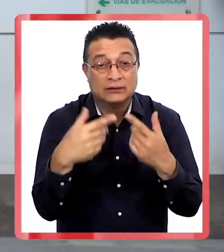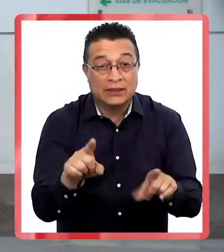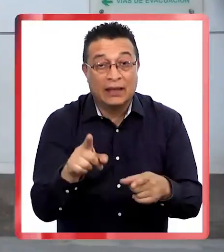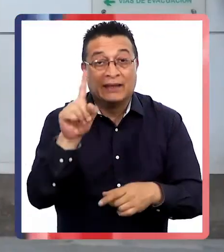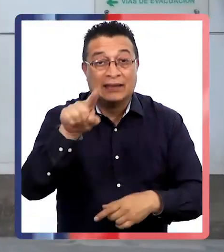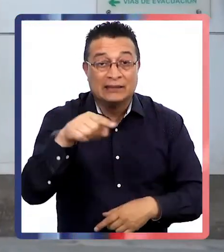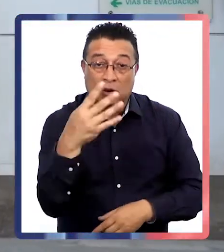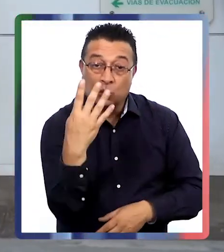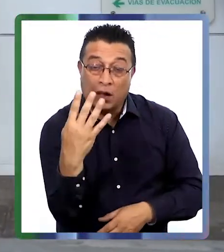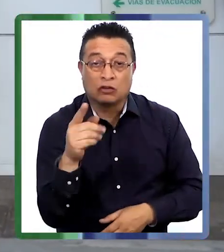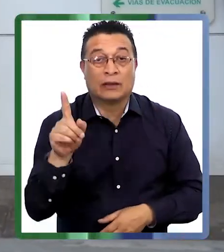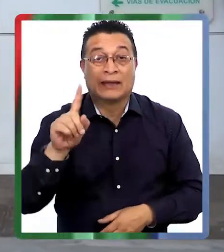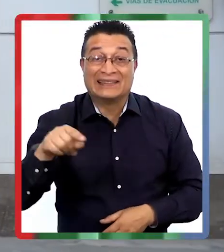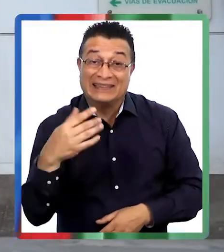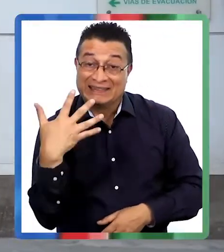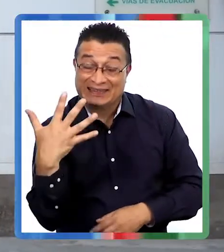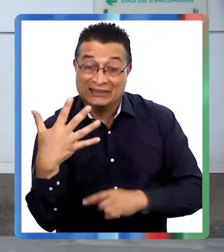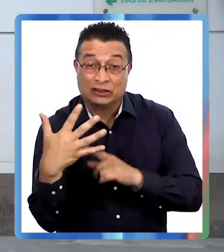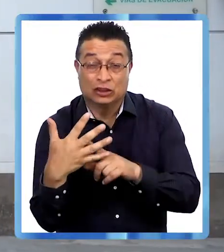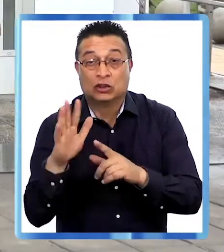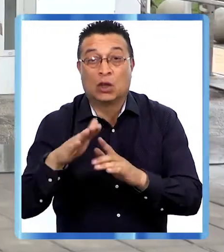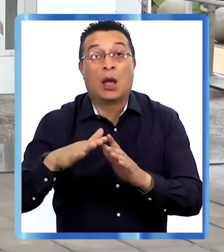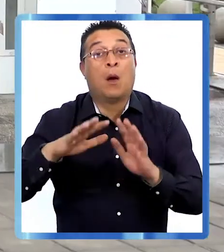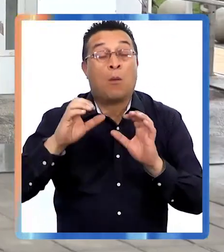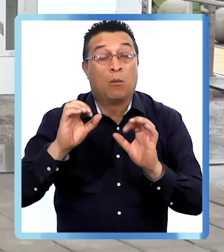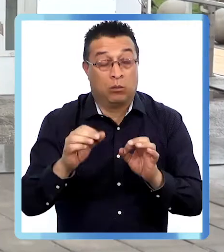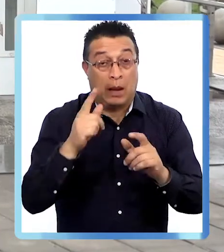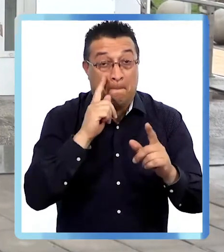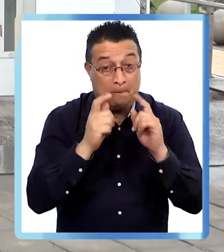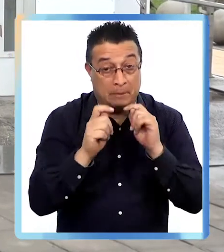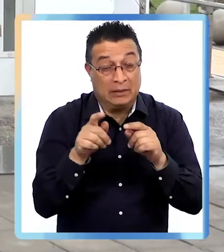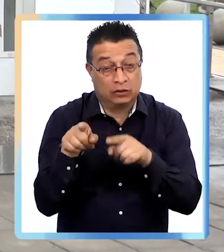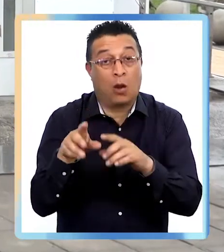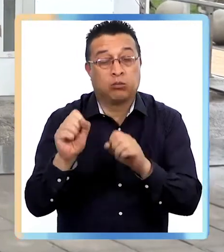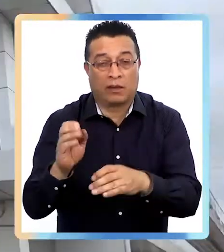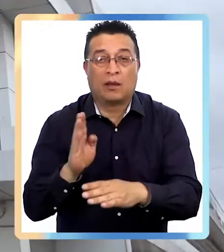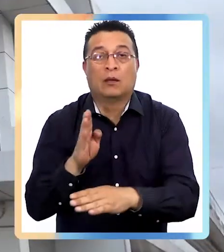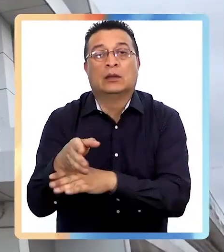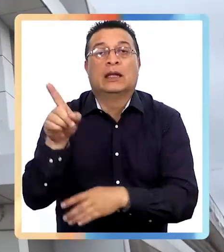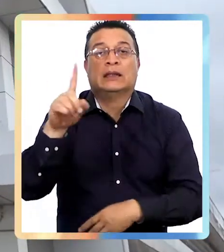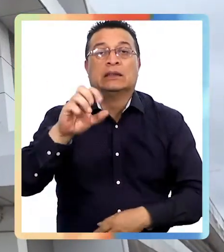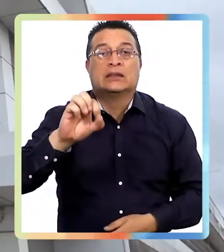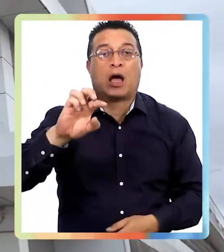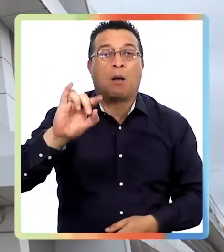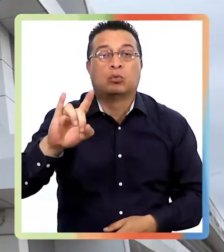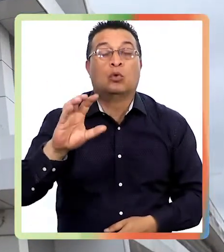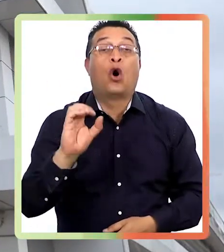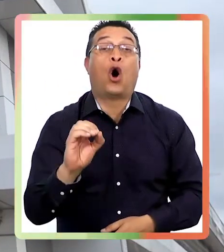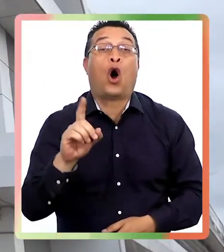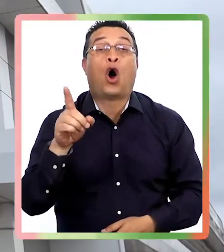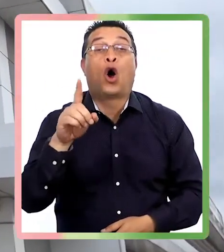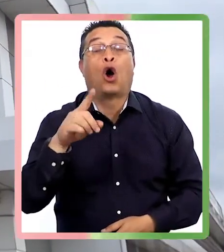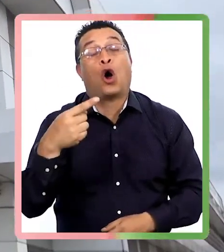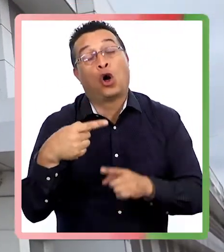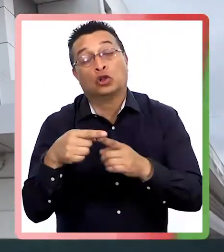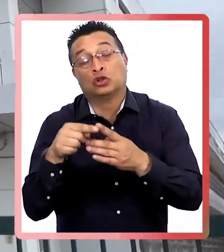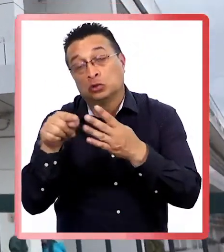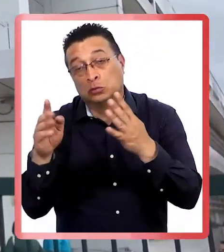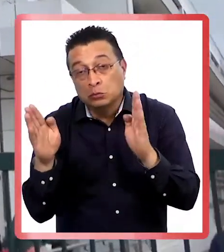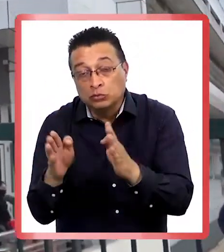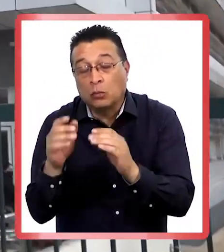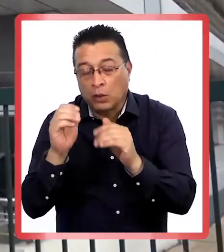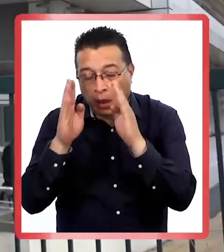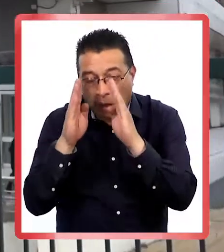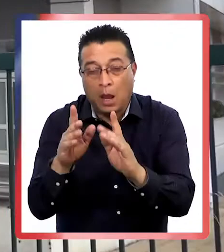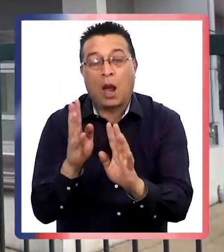cuatro es cinco que son bajo el riesgo clínico las personas pueden acudir a cualquier sapo usar para disminuir su tiempo de